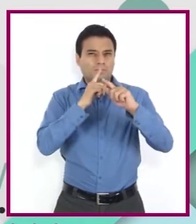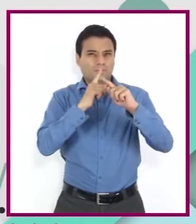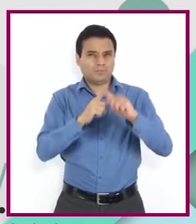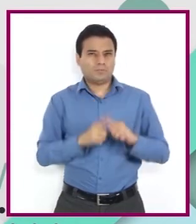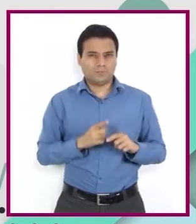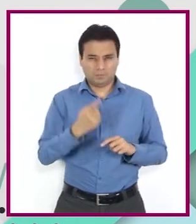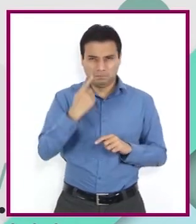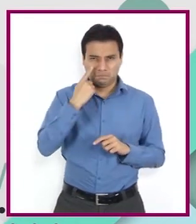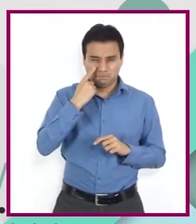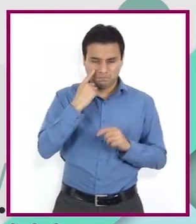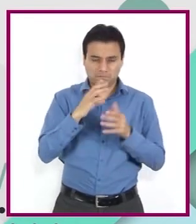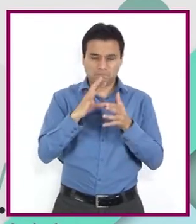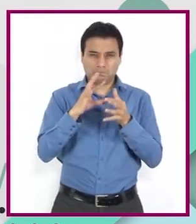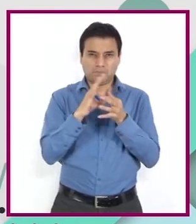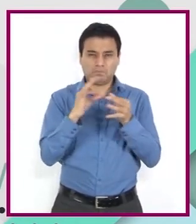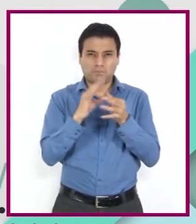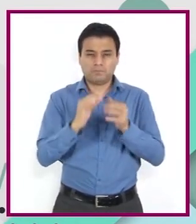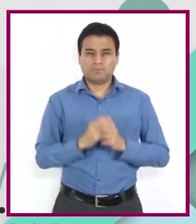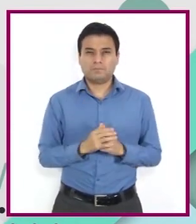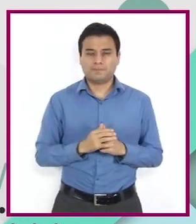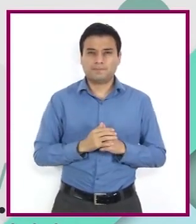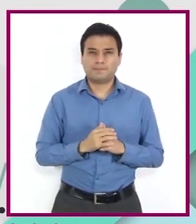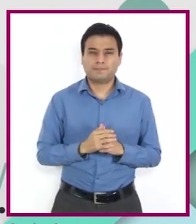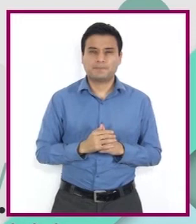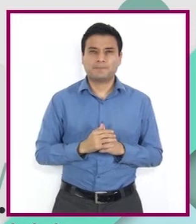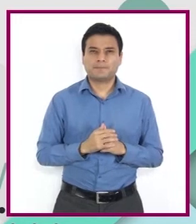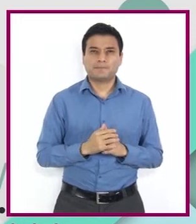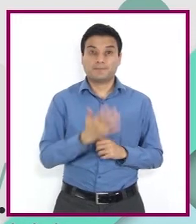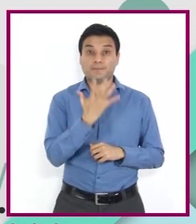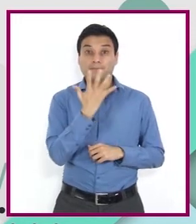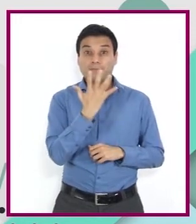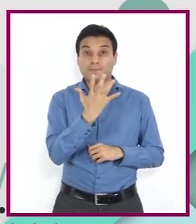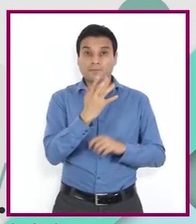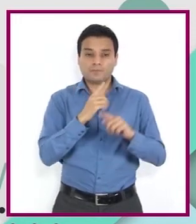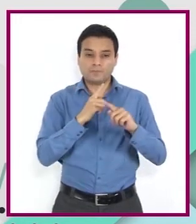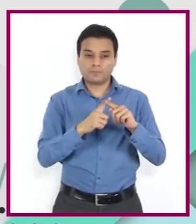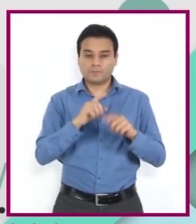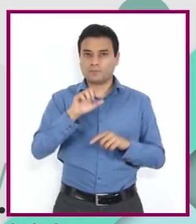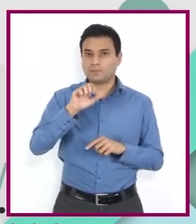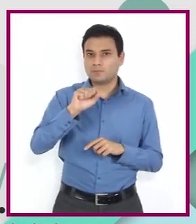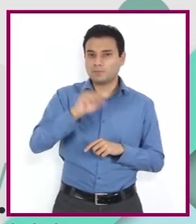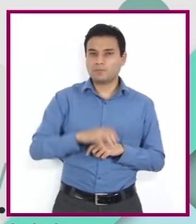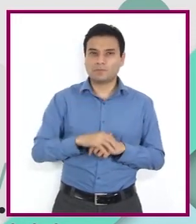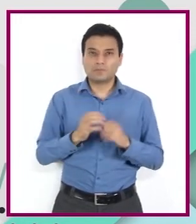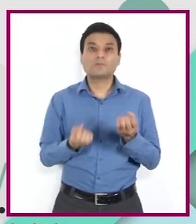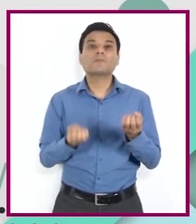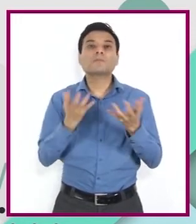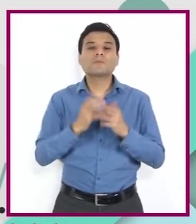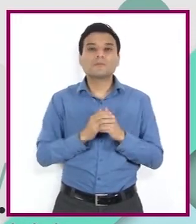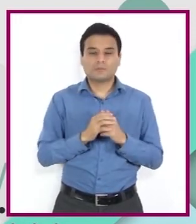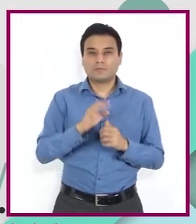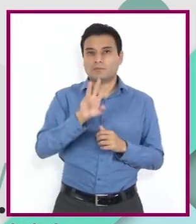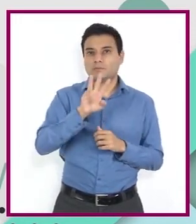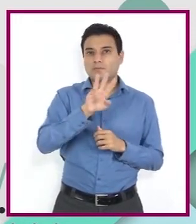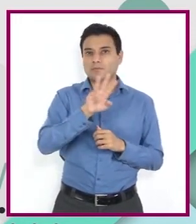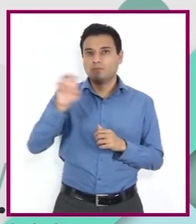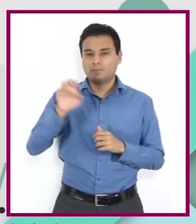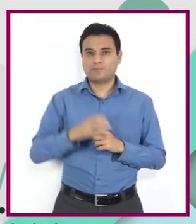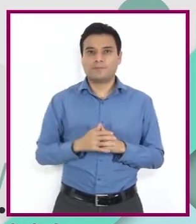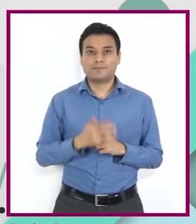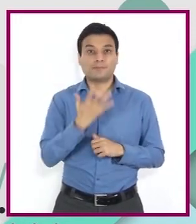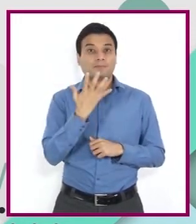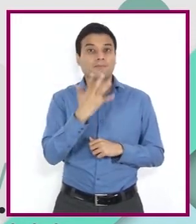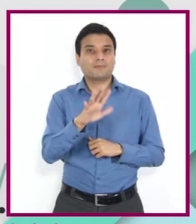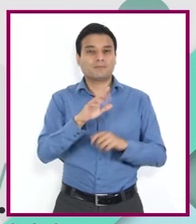diferente magnitud. Al realizar el producto de 5 por 60, obtenemos 300. El producto de 10 por